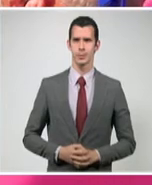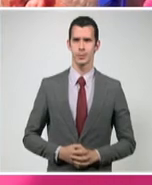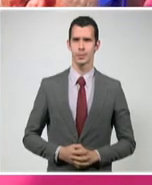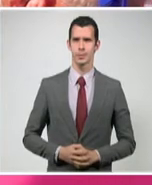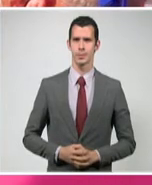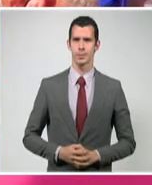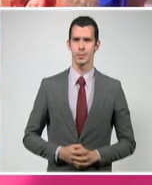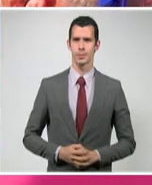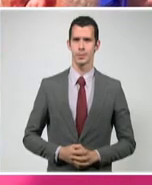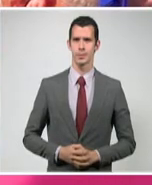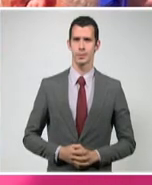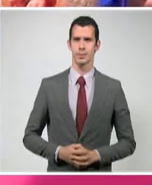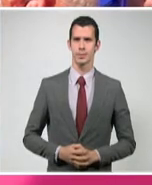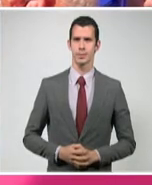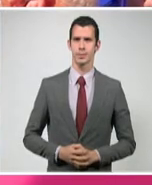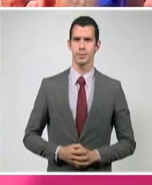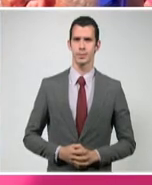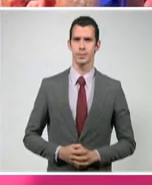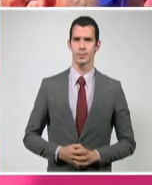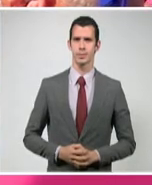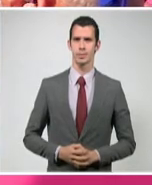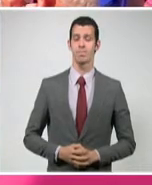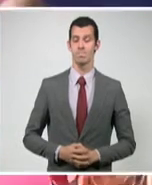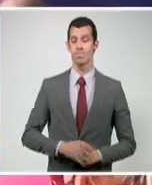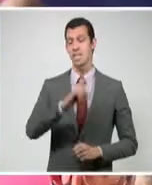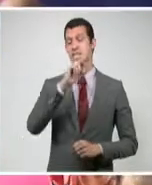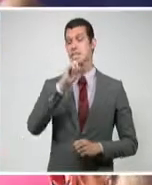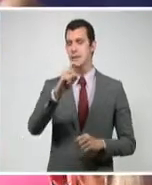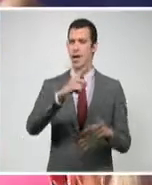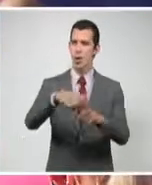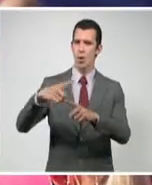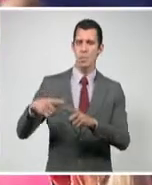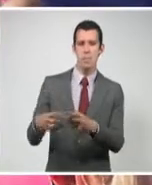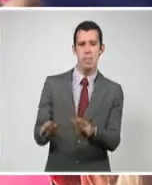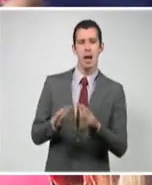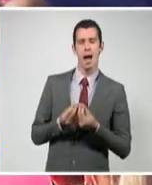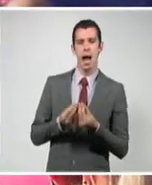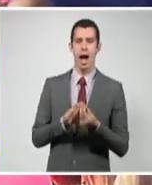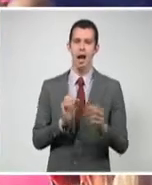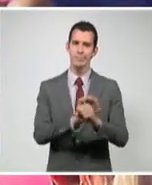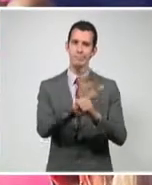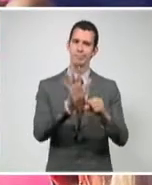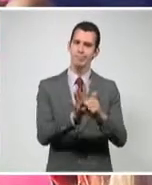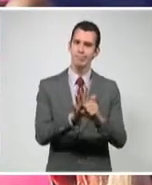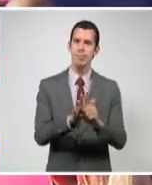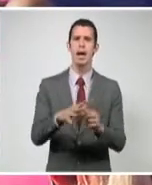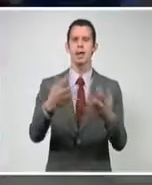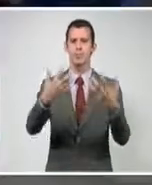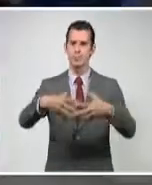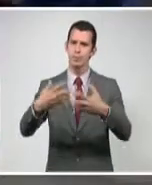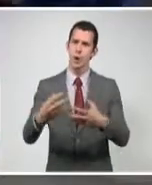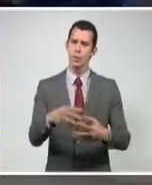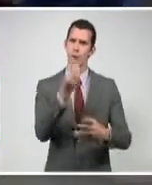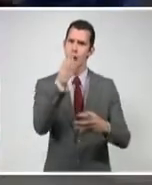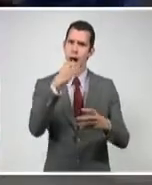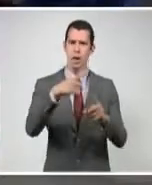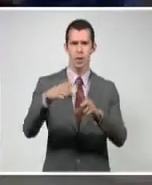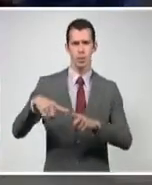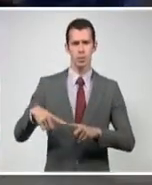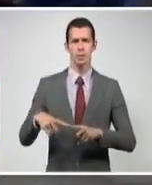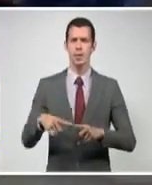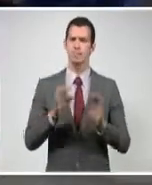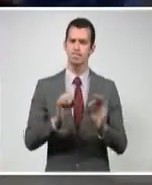Los retos y los resultados asociados al nuevo coronavirus para el sector industrial en la rama alimentaria de la provincia hicieron posible